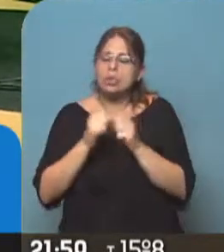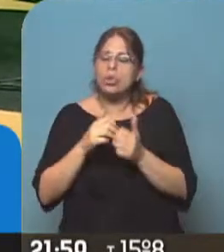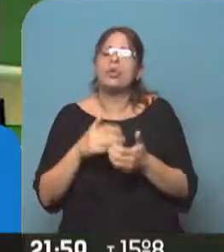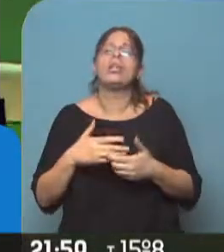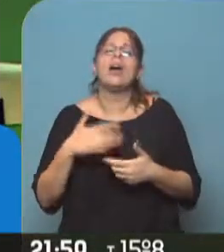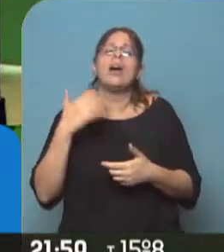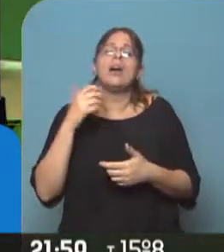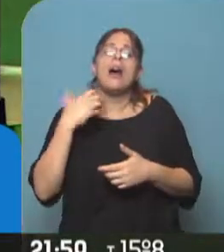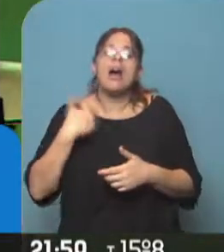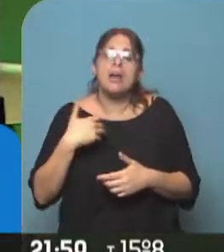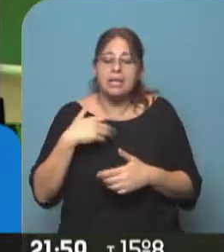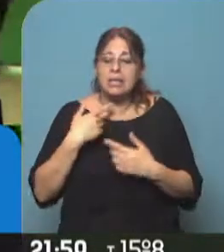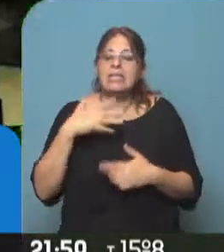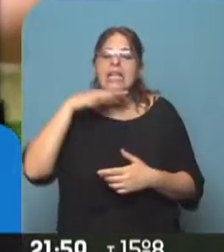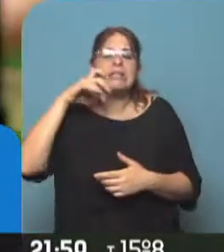de jazz.